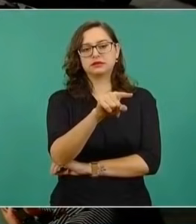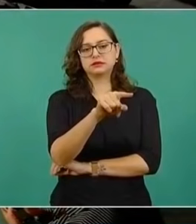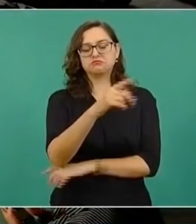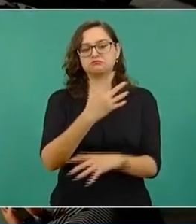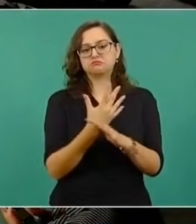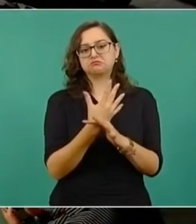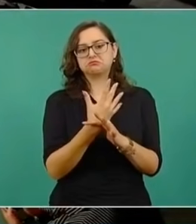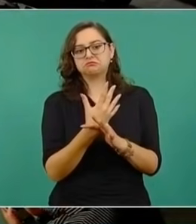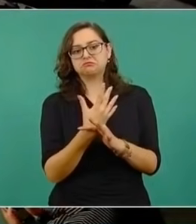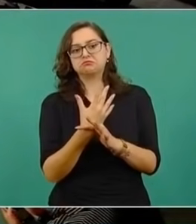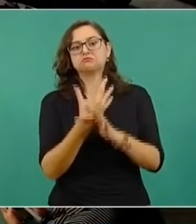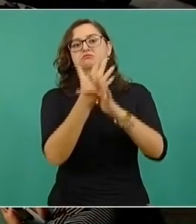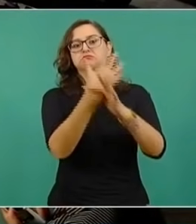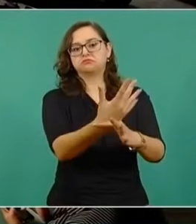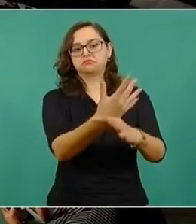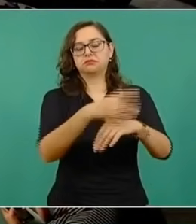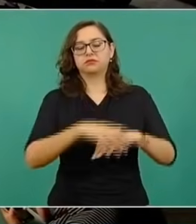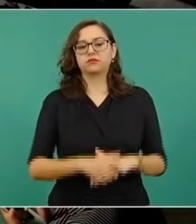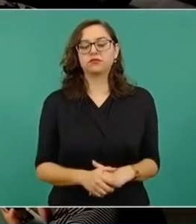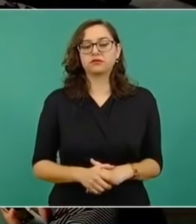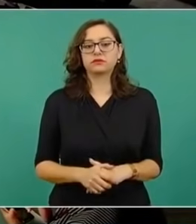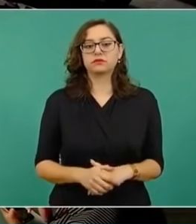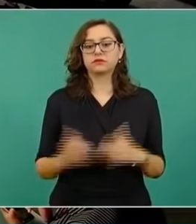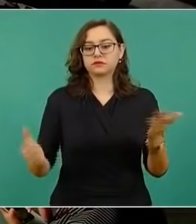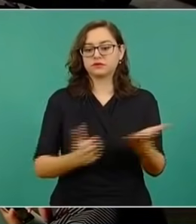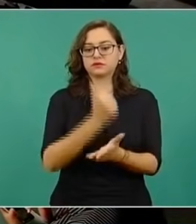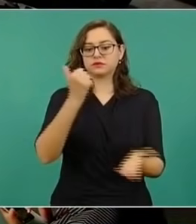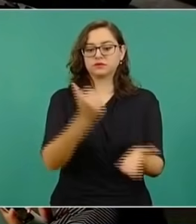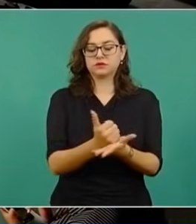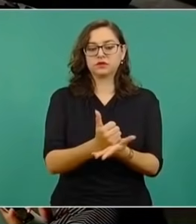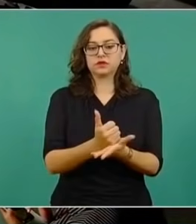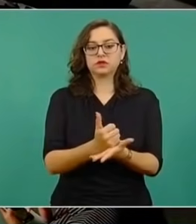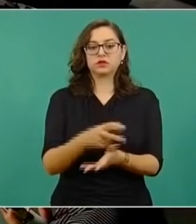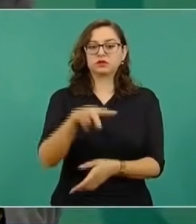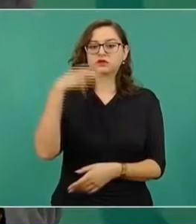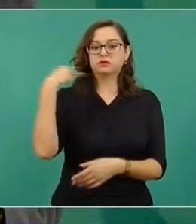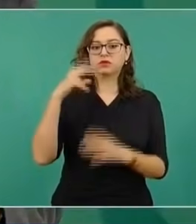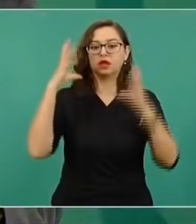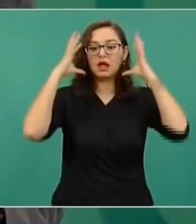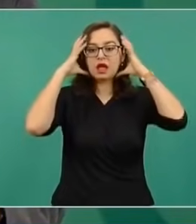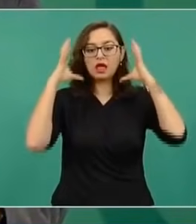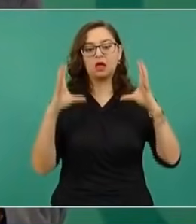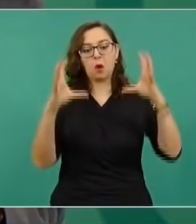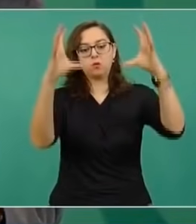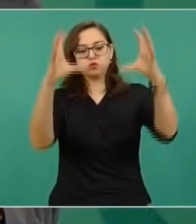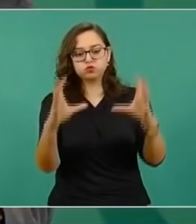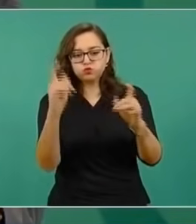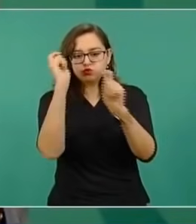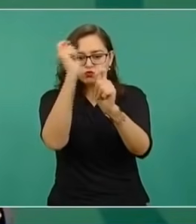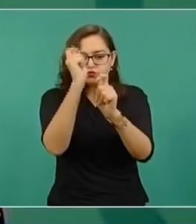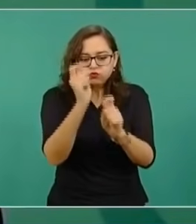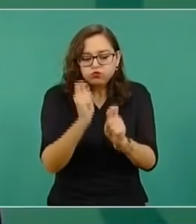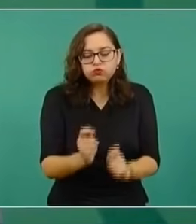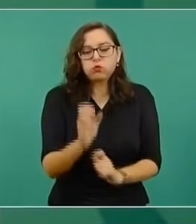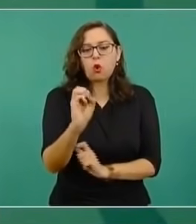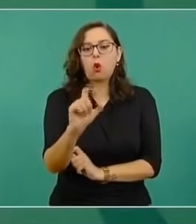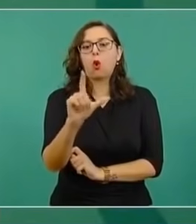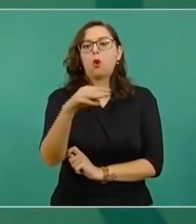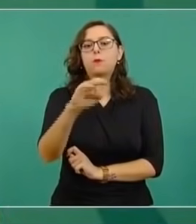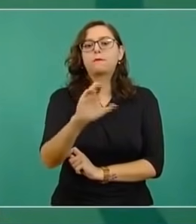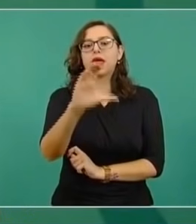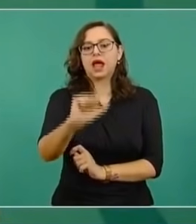entregarle a la ciudad una réplica de una cabeza olmeca de la zona de los Tuxtla, y